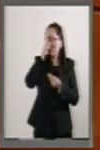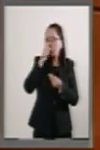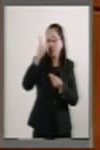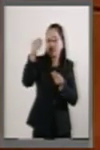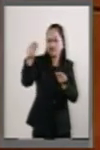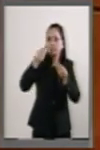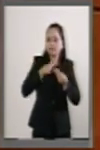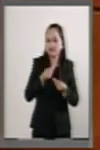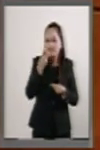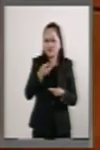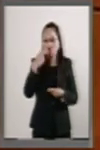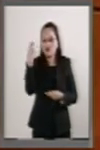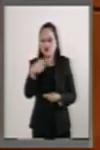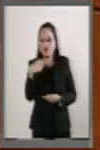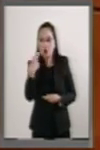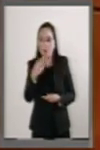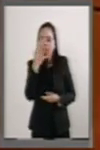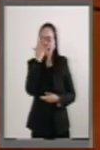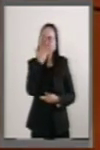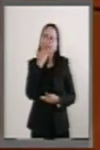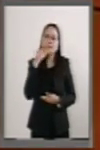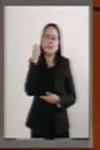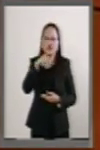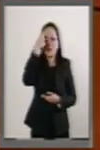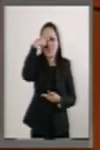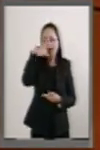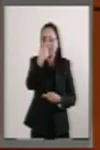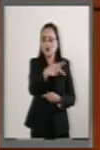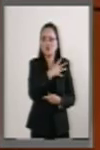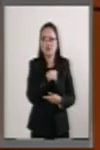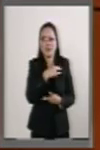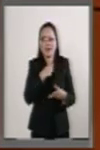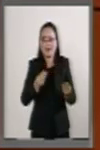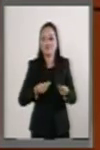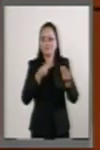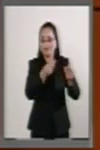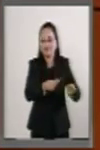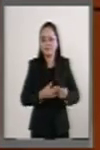un nombre hermosísimo que escogieron para su hija. ¿Qué ocurre?